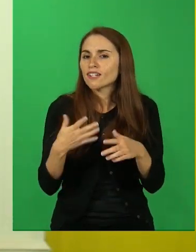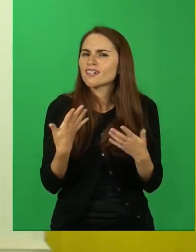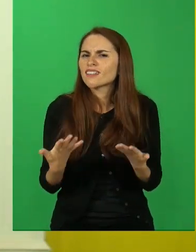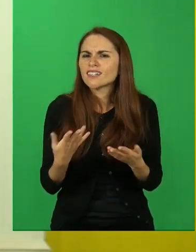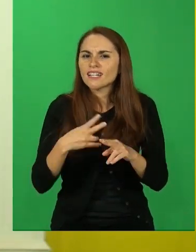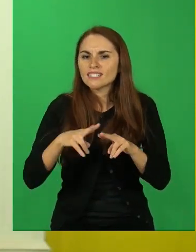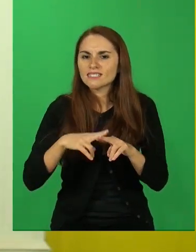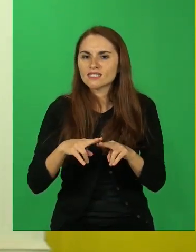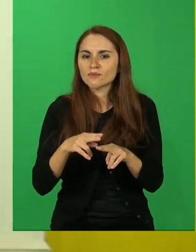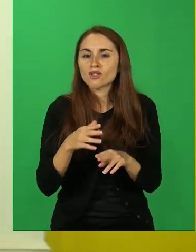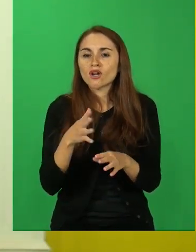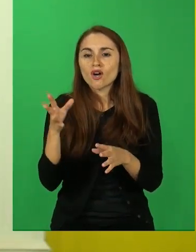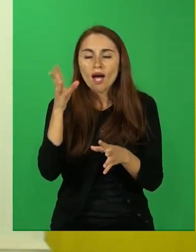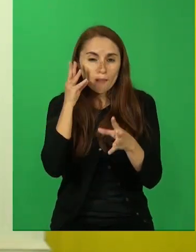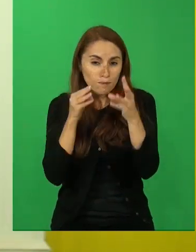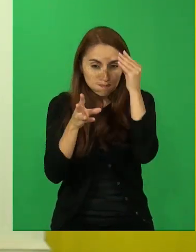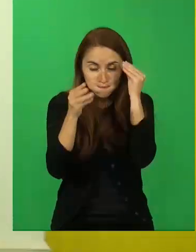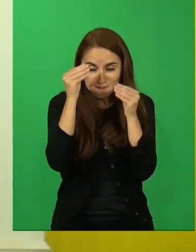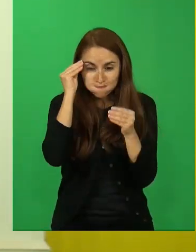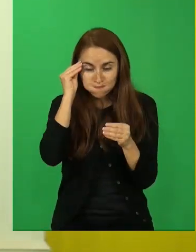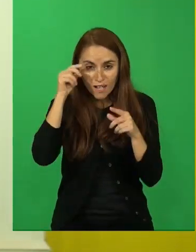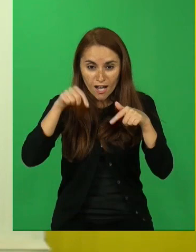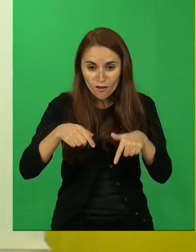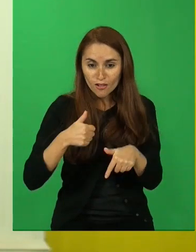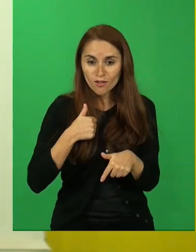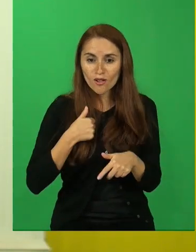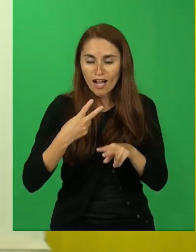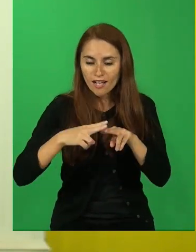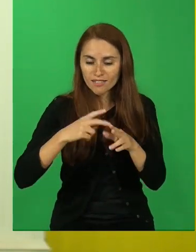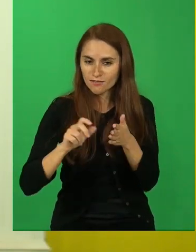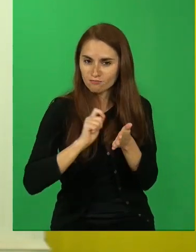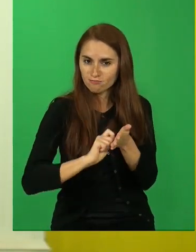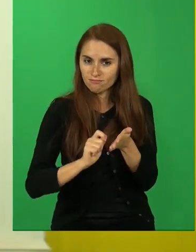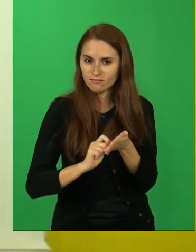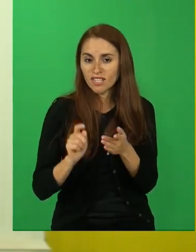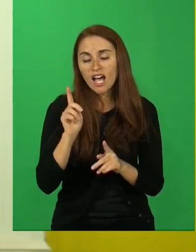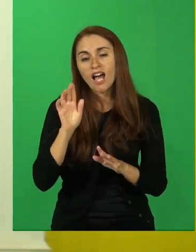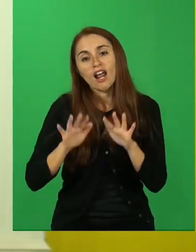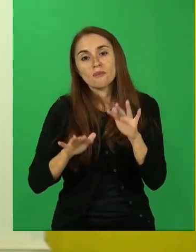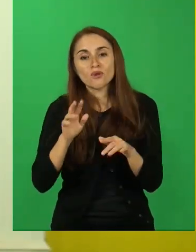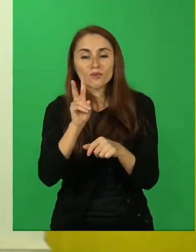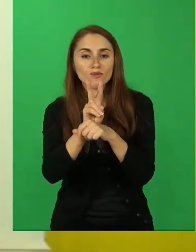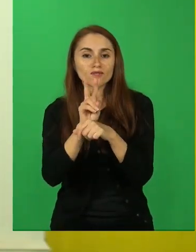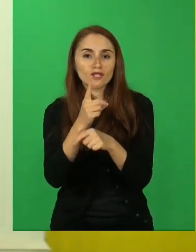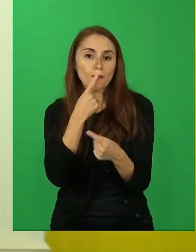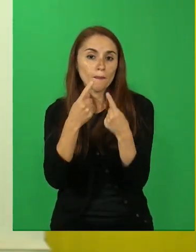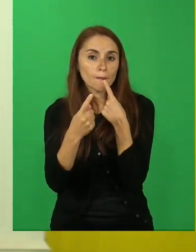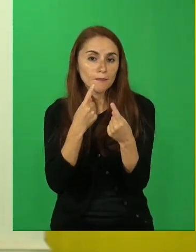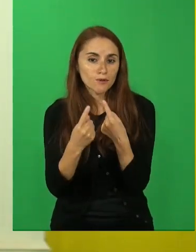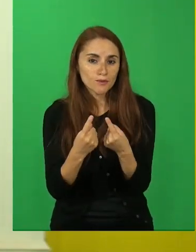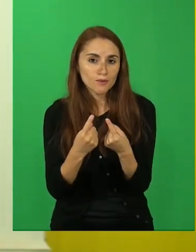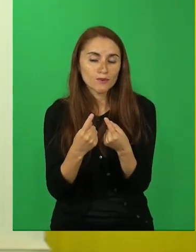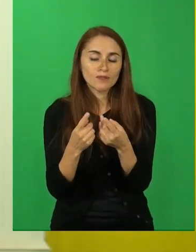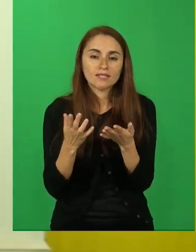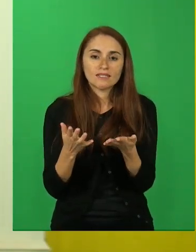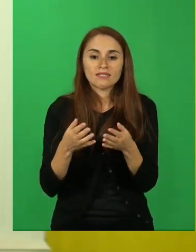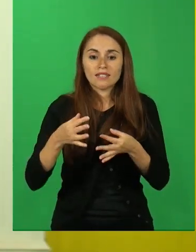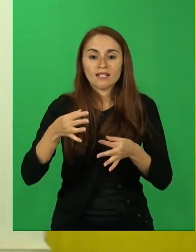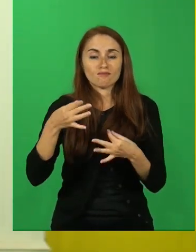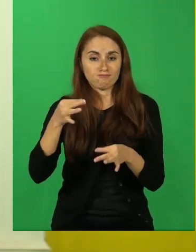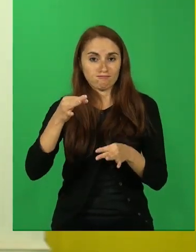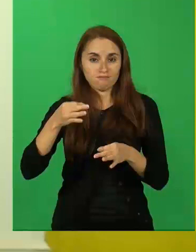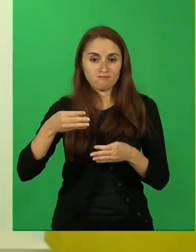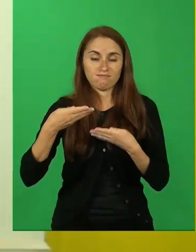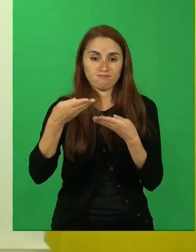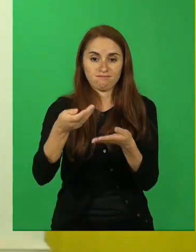es aplicar todos estos conceptos a las posibles preguntas que pueden hacerte tus profesores enviando el material